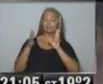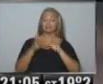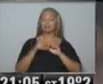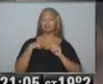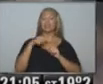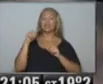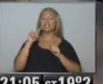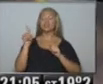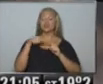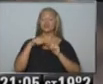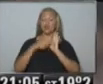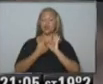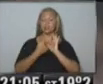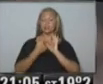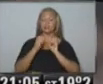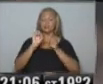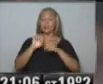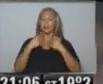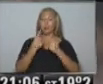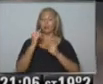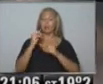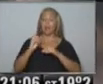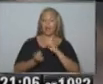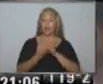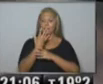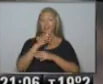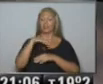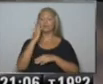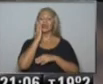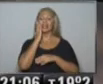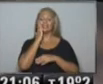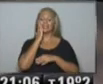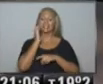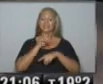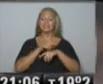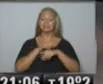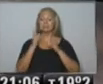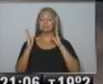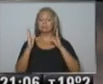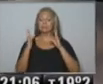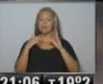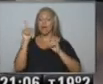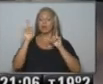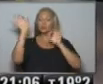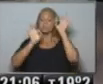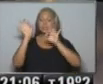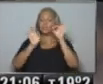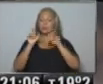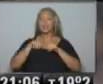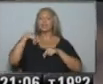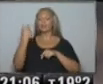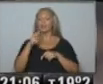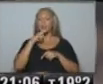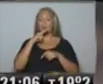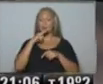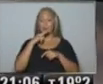Aires. En el norte habrá un mejoramiento temporario durante la mañana, luego a la tarde un periodo de inestabilidad, algunos chaparrones en forma aislada y ya a partir del día